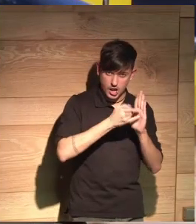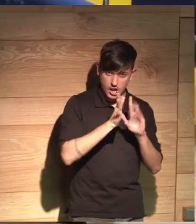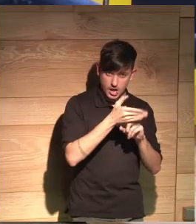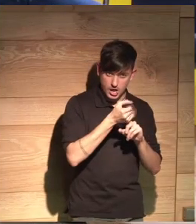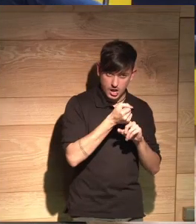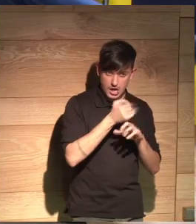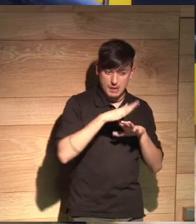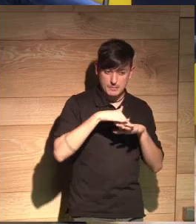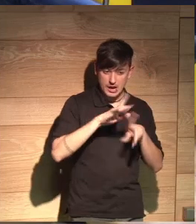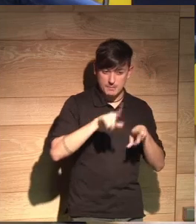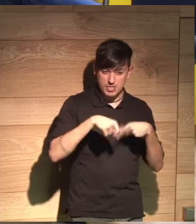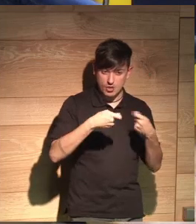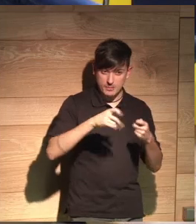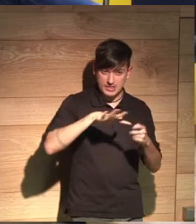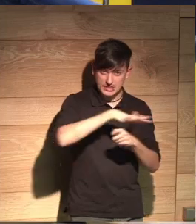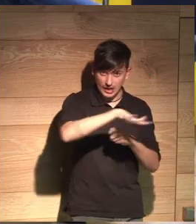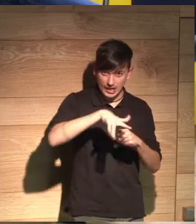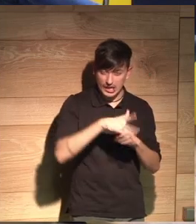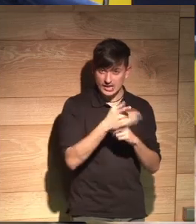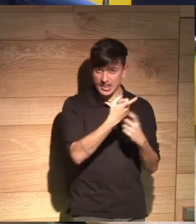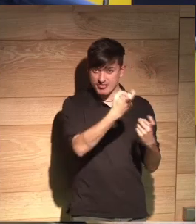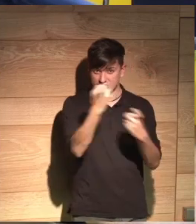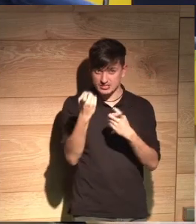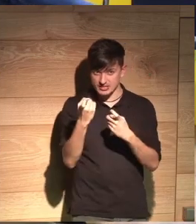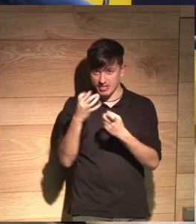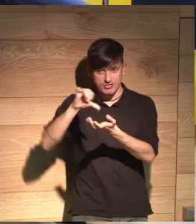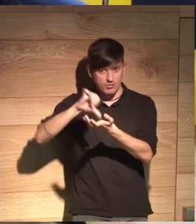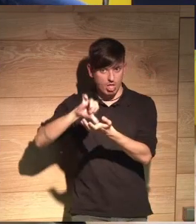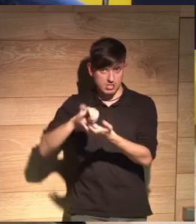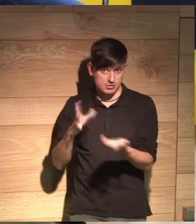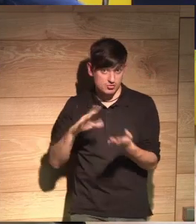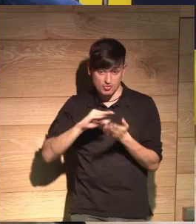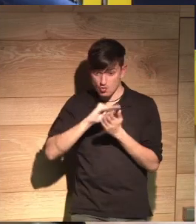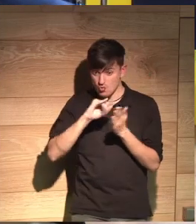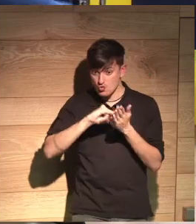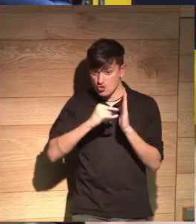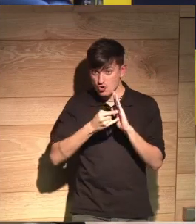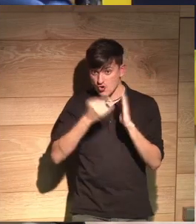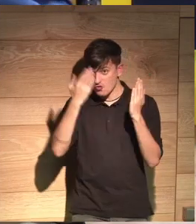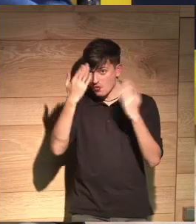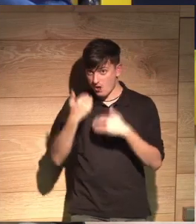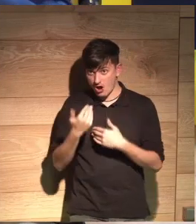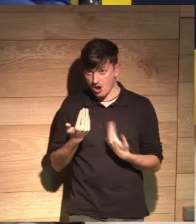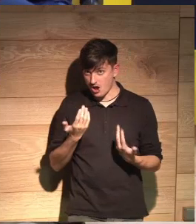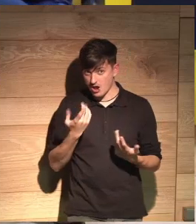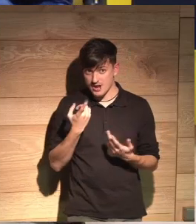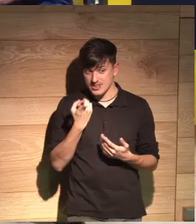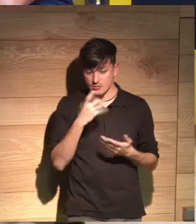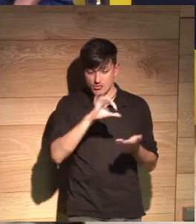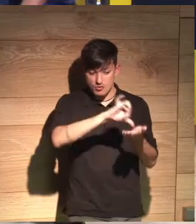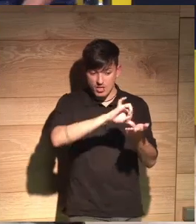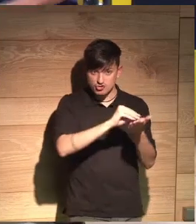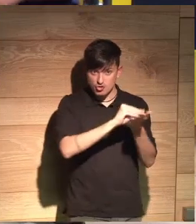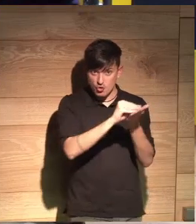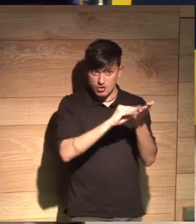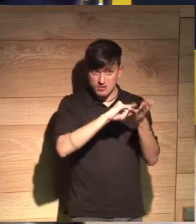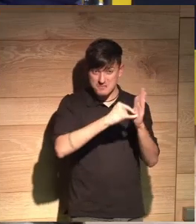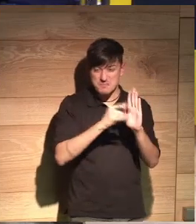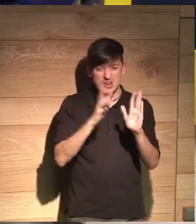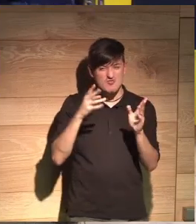medio ambiente necesitamos en las ciudades no hay soluciones si no solucionamos solucionamos la ciudad pero nunca va a ser